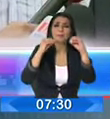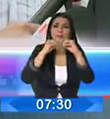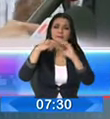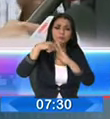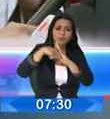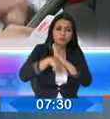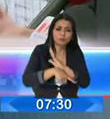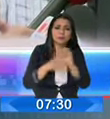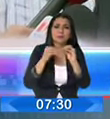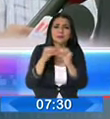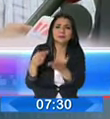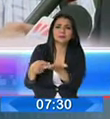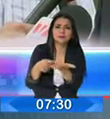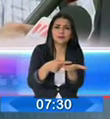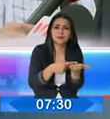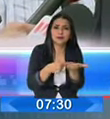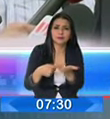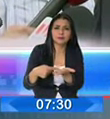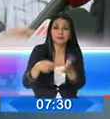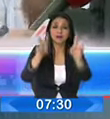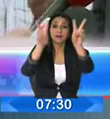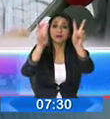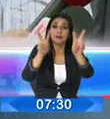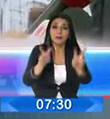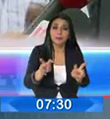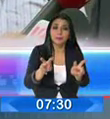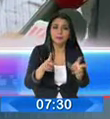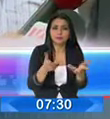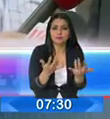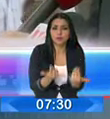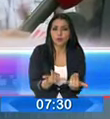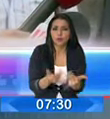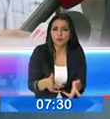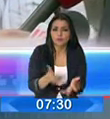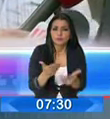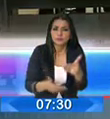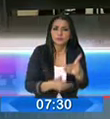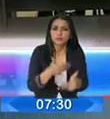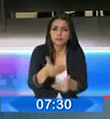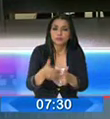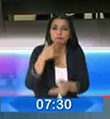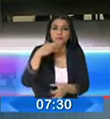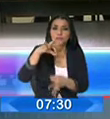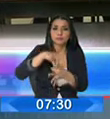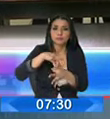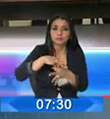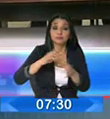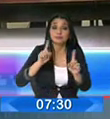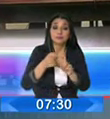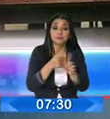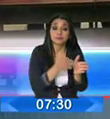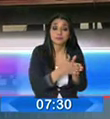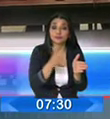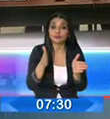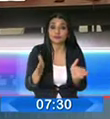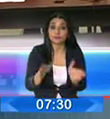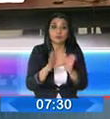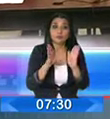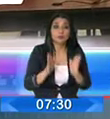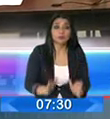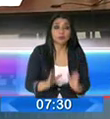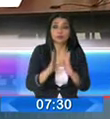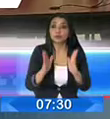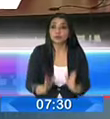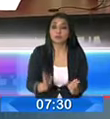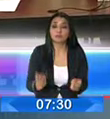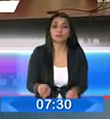debate alrededor precisamente de los temas que están sonando alrededor de este proceso electoral. Hubo una primera fase en donde los ciudadanos